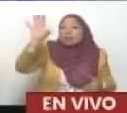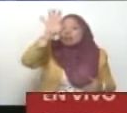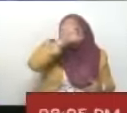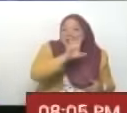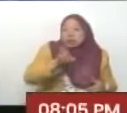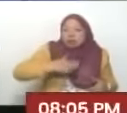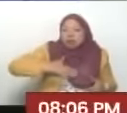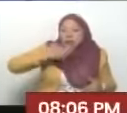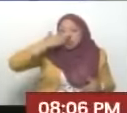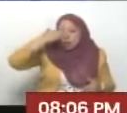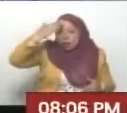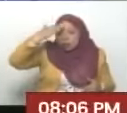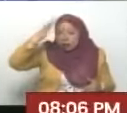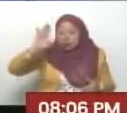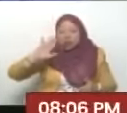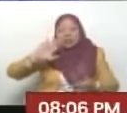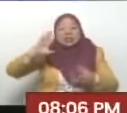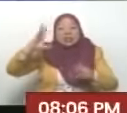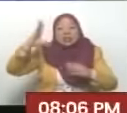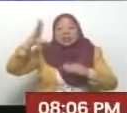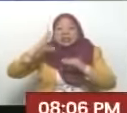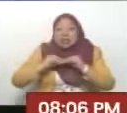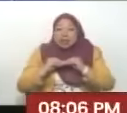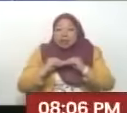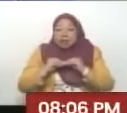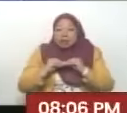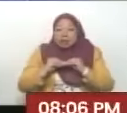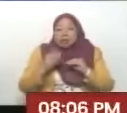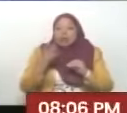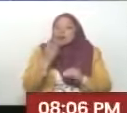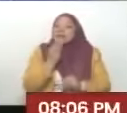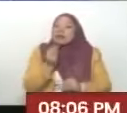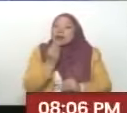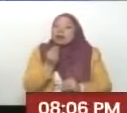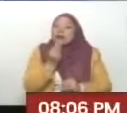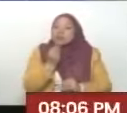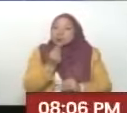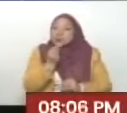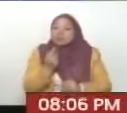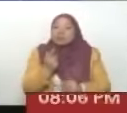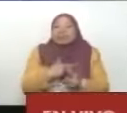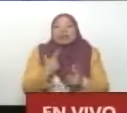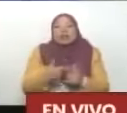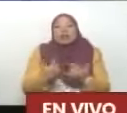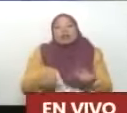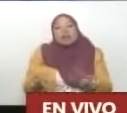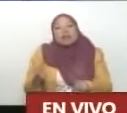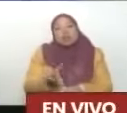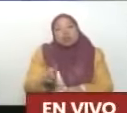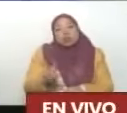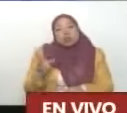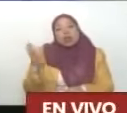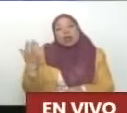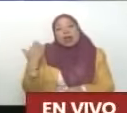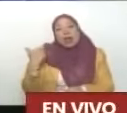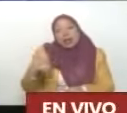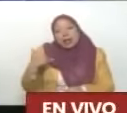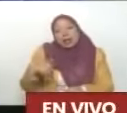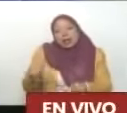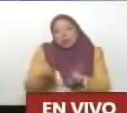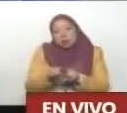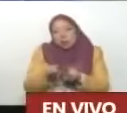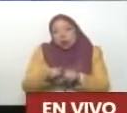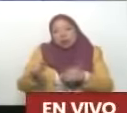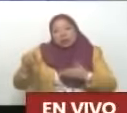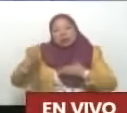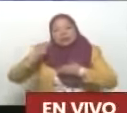comunicación popular y es sin duda uno de los bastiones principales de la defensa de la información y de la patria. Sus palabras, entonces, a quienes